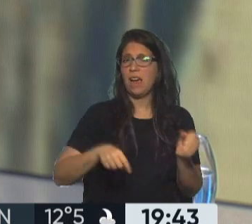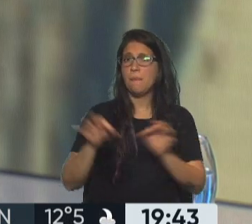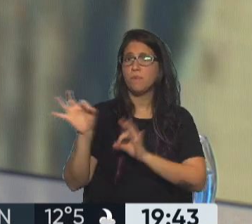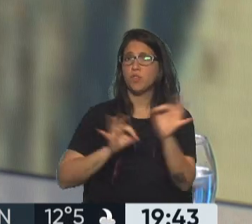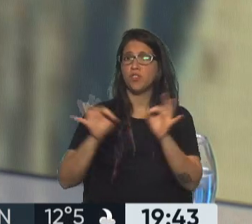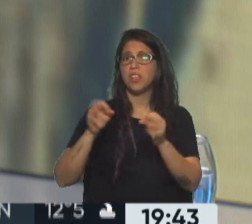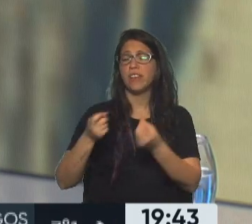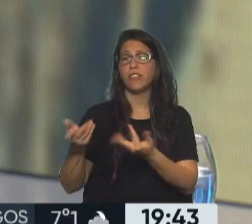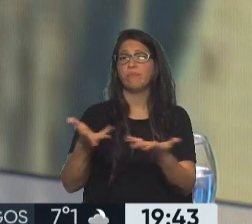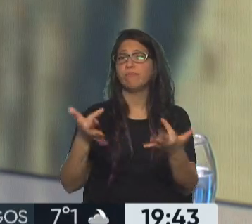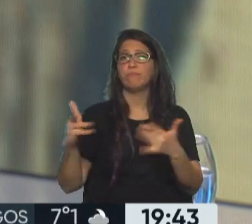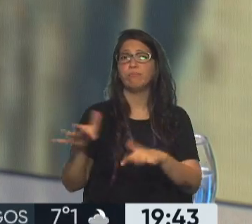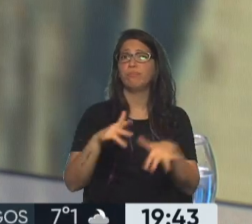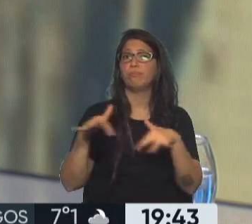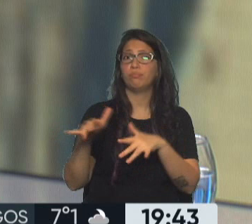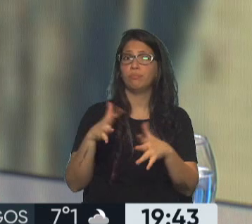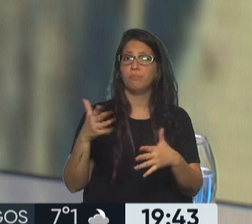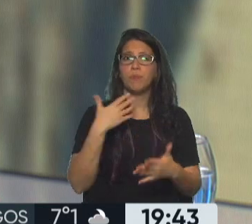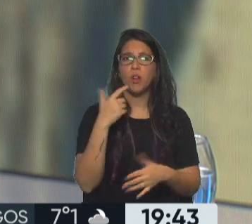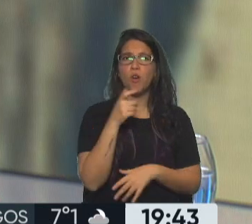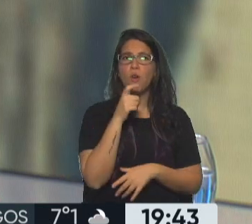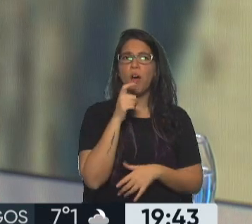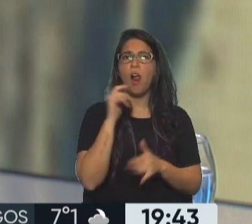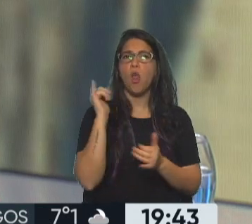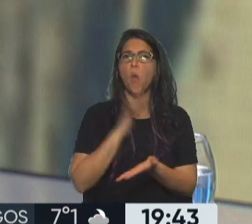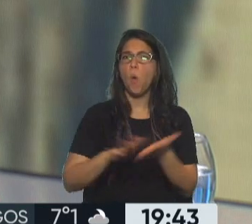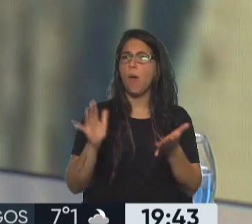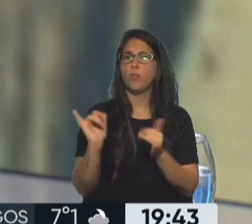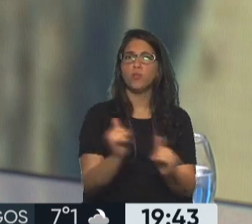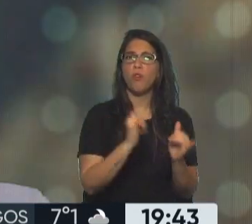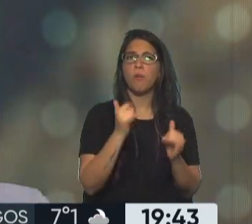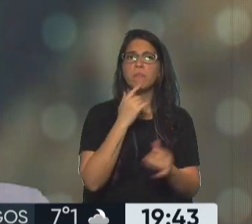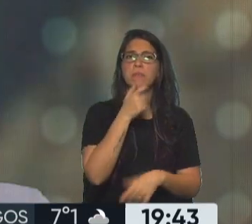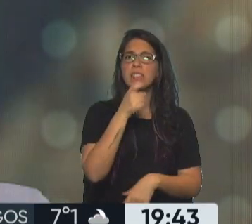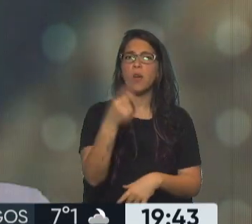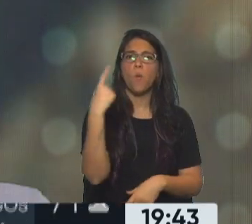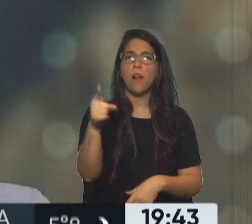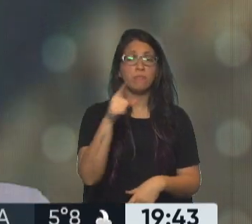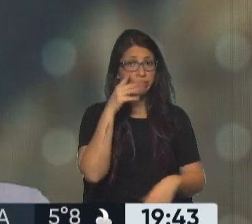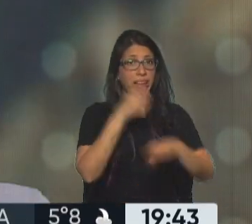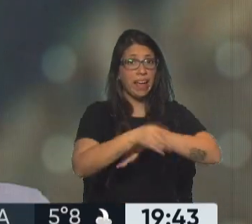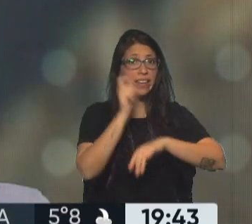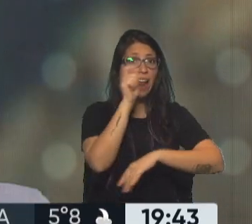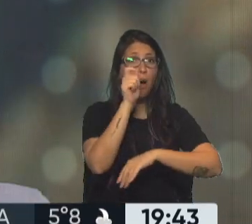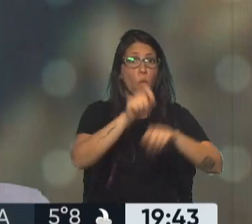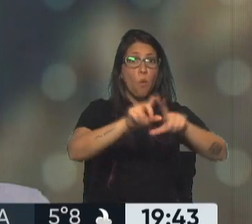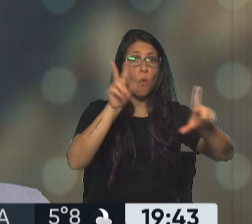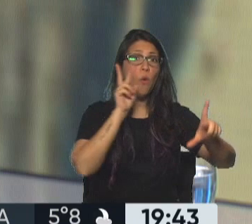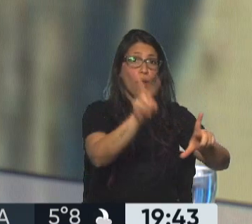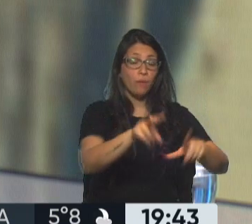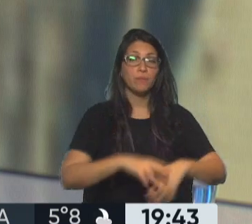el Congreso. El mensaje para los nuevos que vienen en un minuto. Entren a Google.